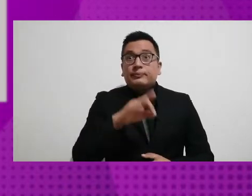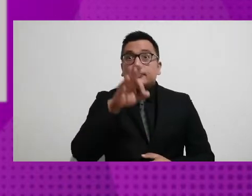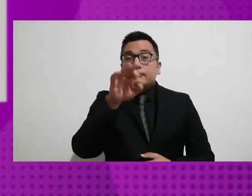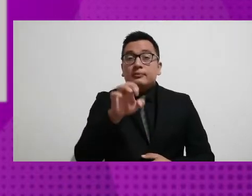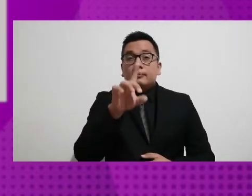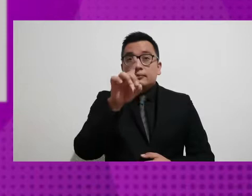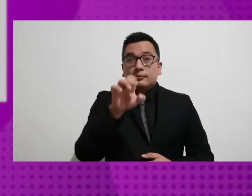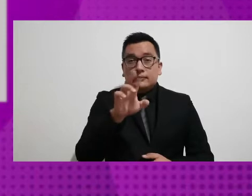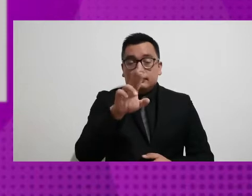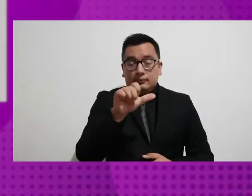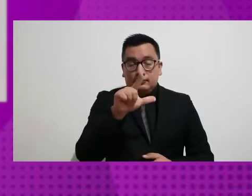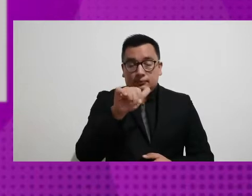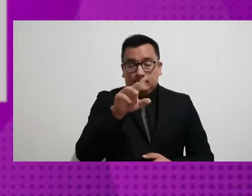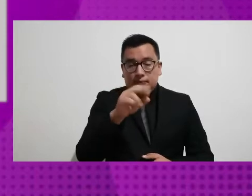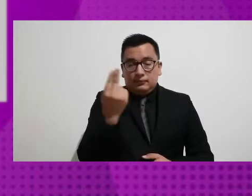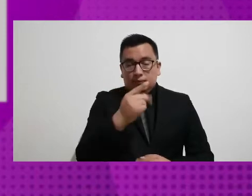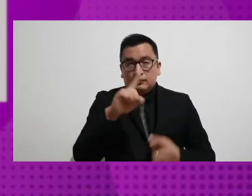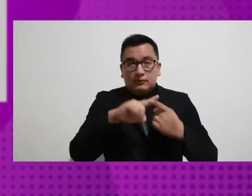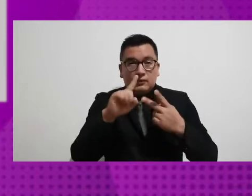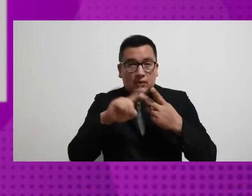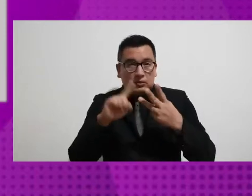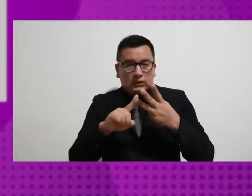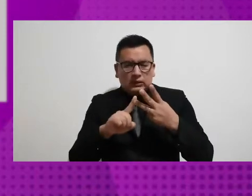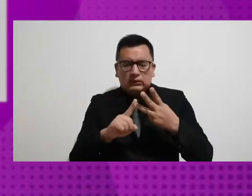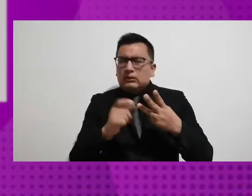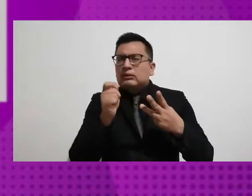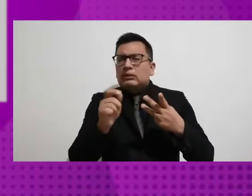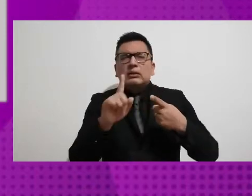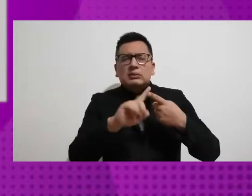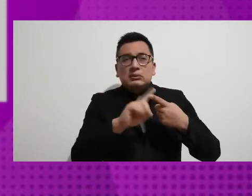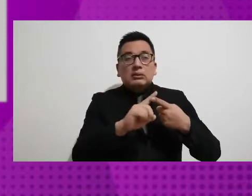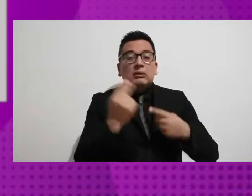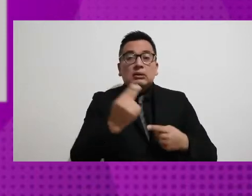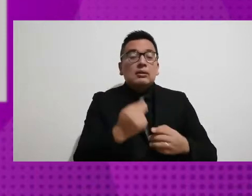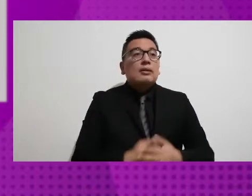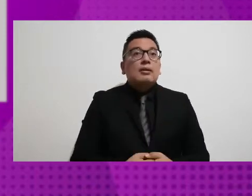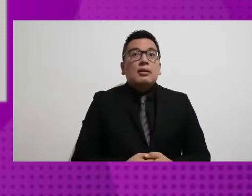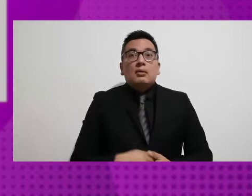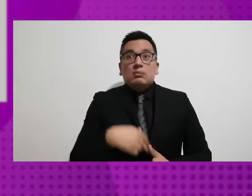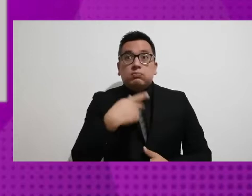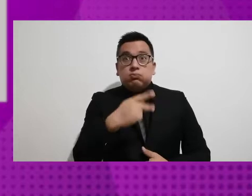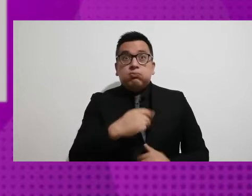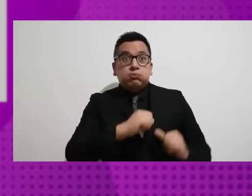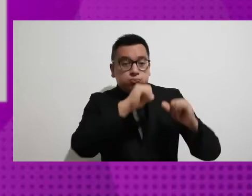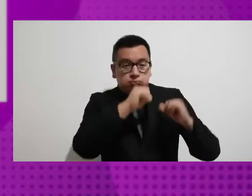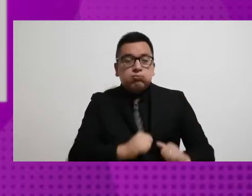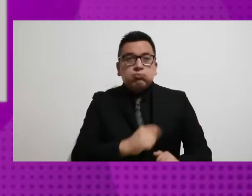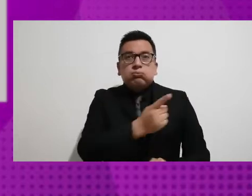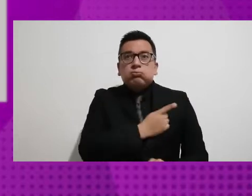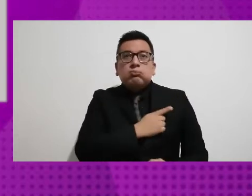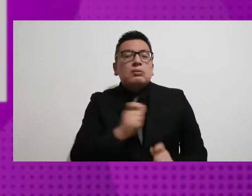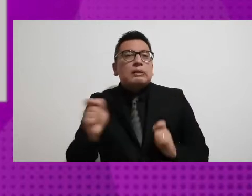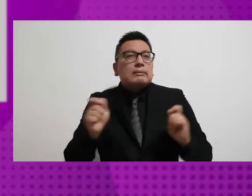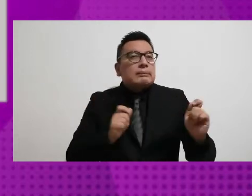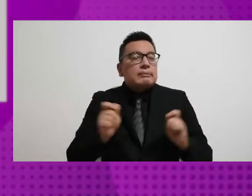tres principios. Uno es el principio de autogobierno. ¿Esto qué quiere decir? Que cada una de las